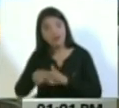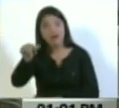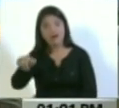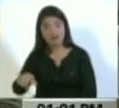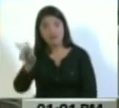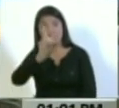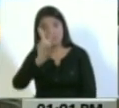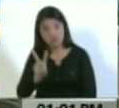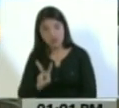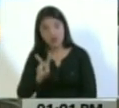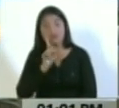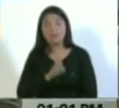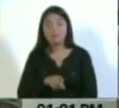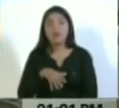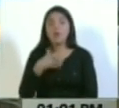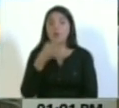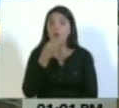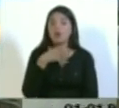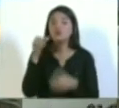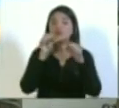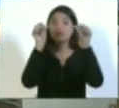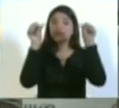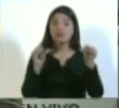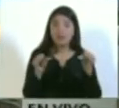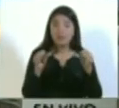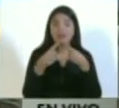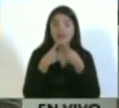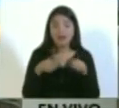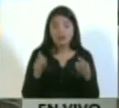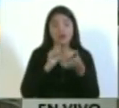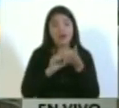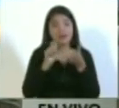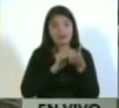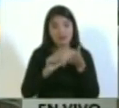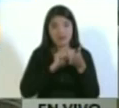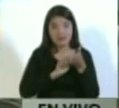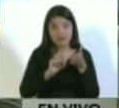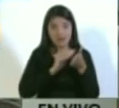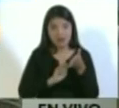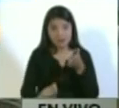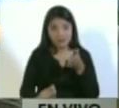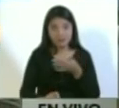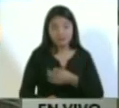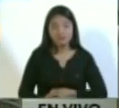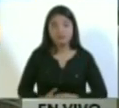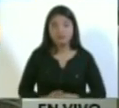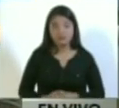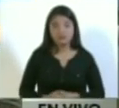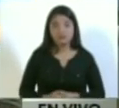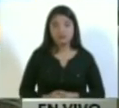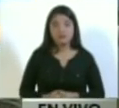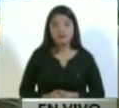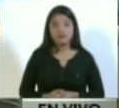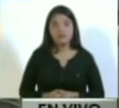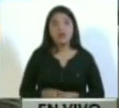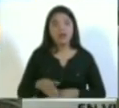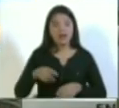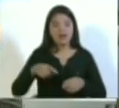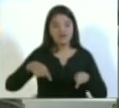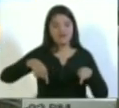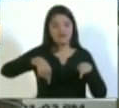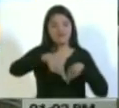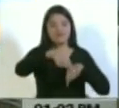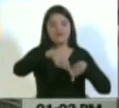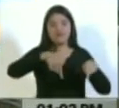También debe entregar un sistema de declaración escrita en el momento del pase de frontera. No